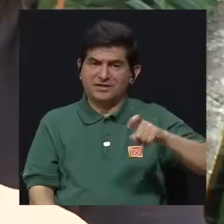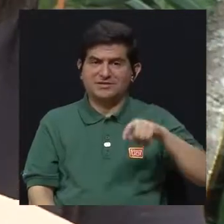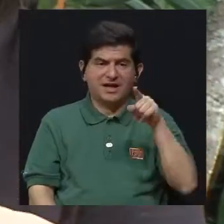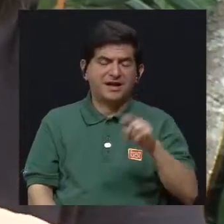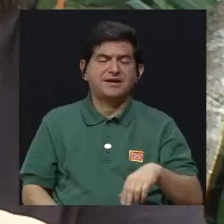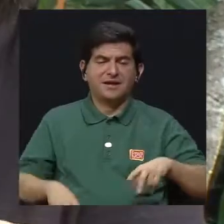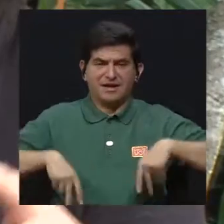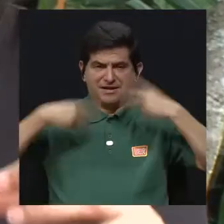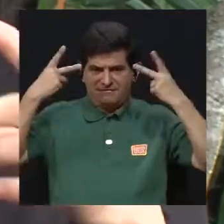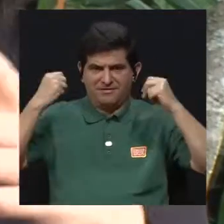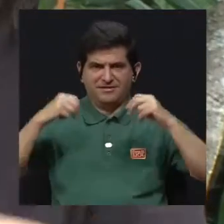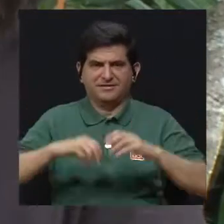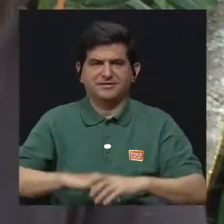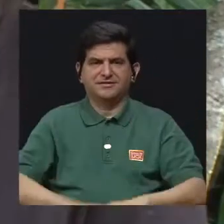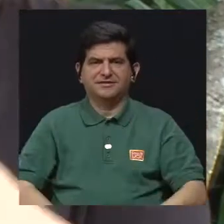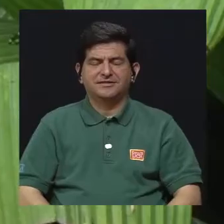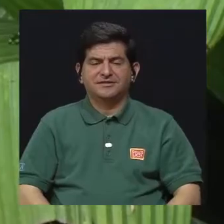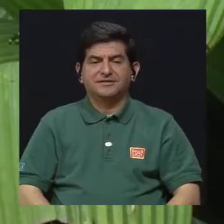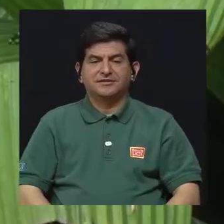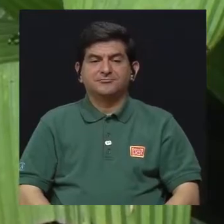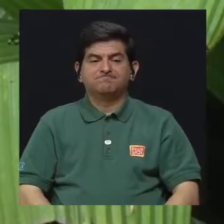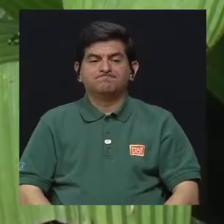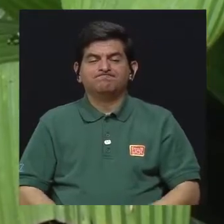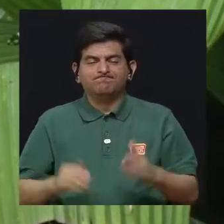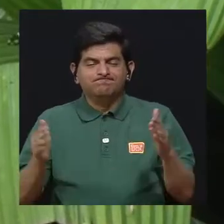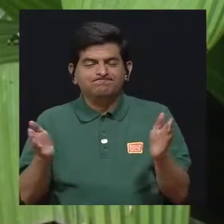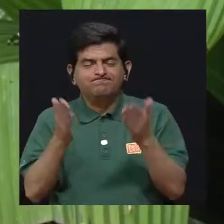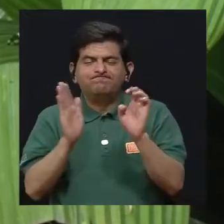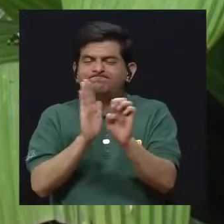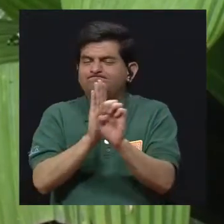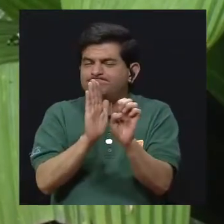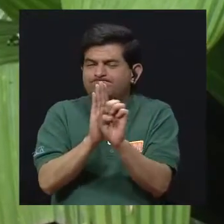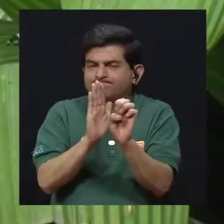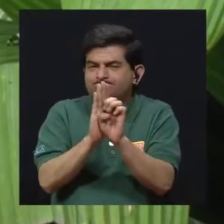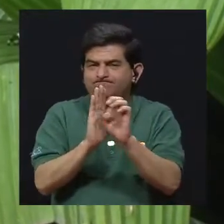necesitamos para vivir. Uh-huh. Promover, por ejemplo,